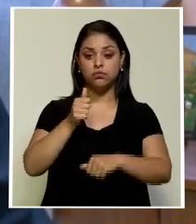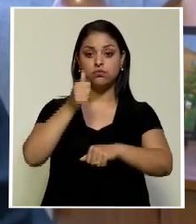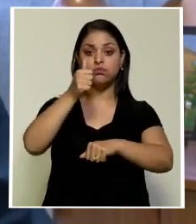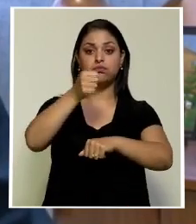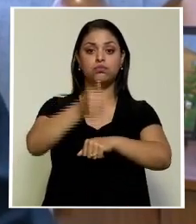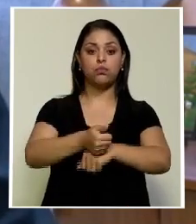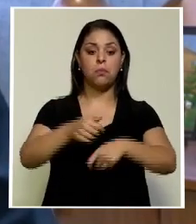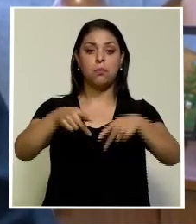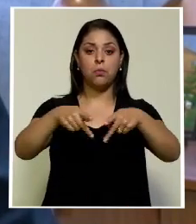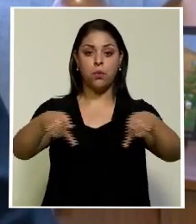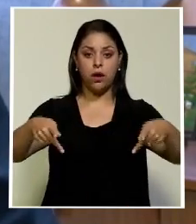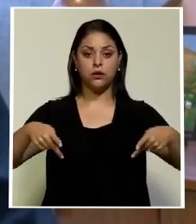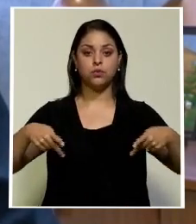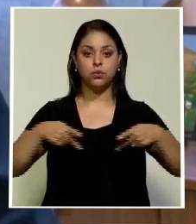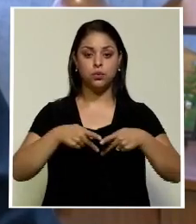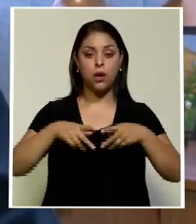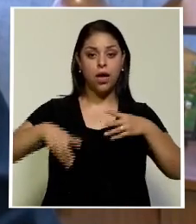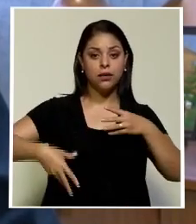puesto adicional